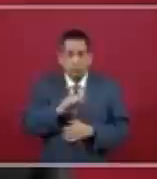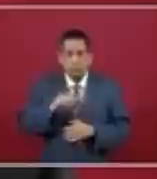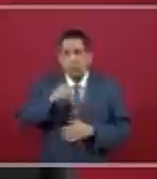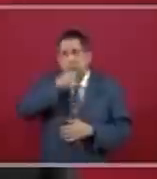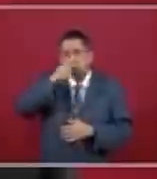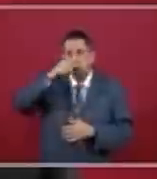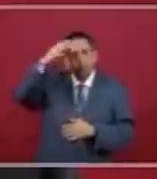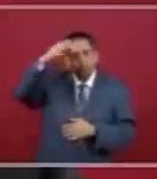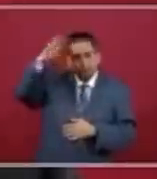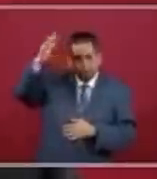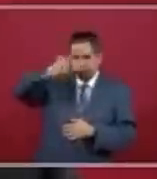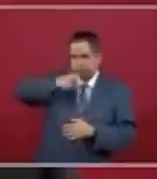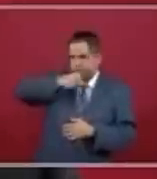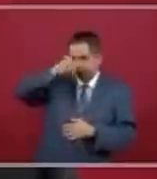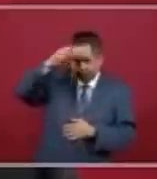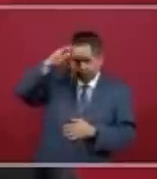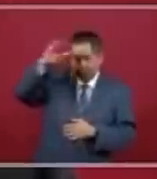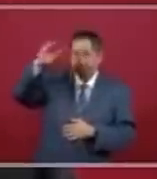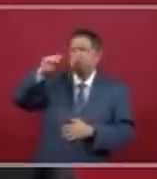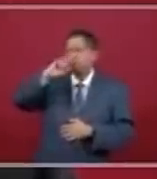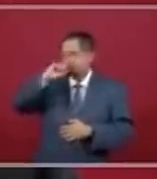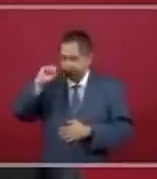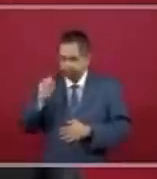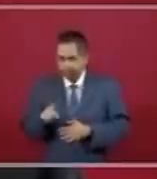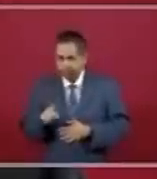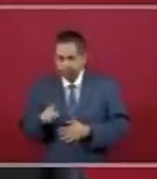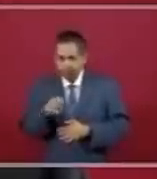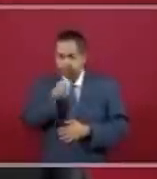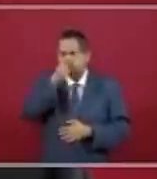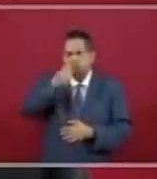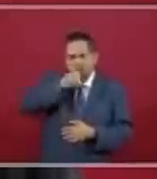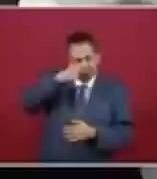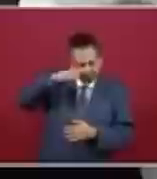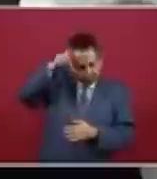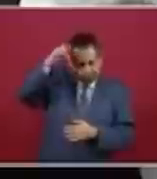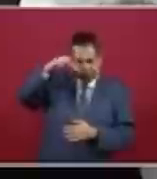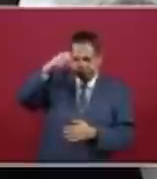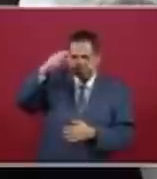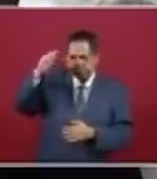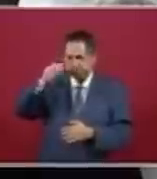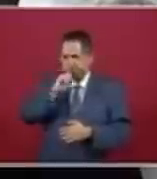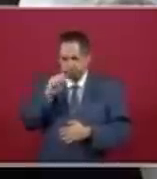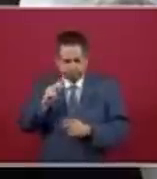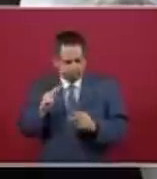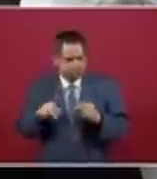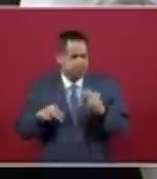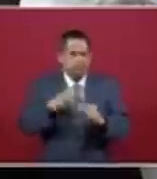adultos mayores, en ancianos